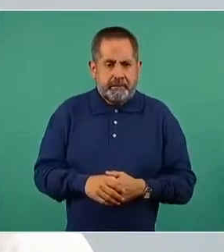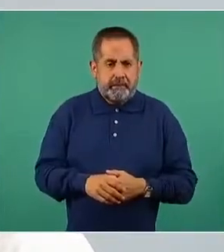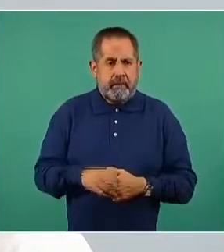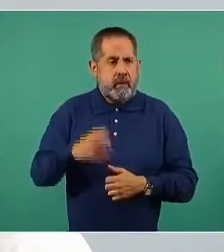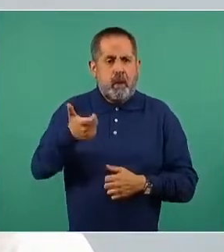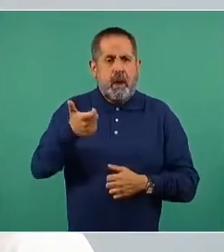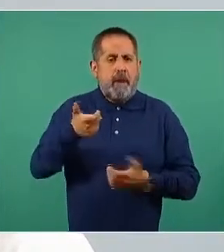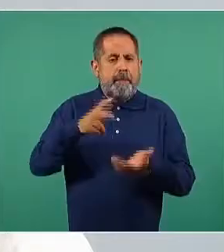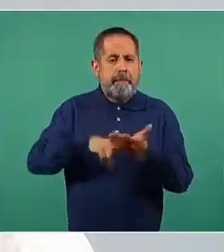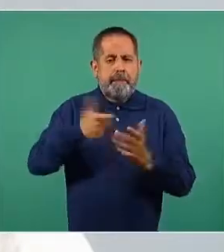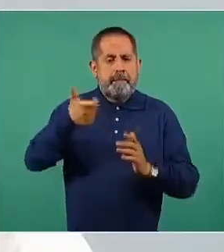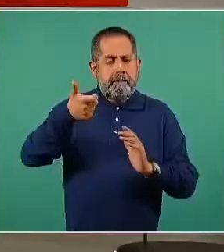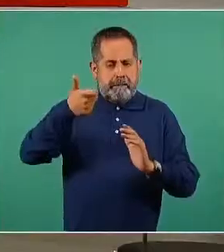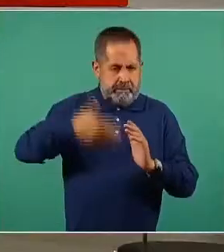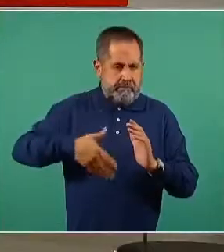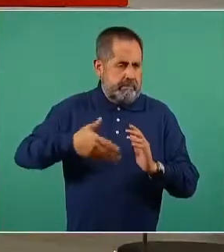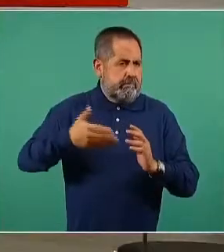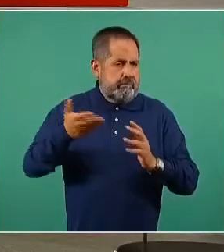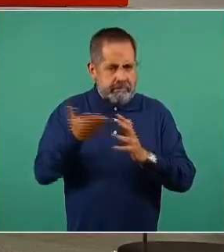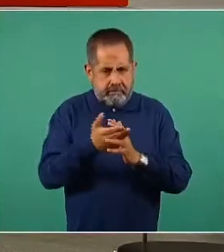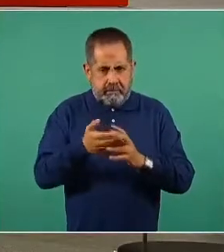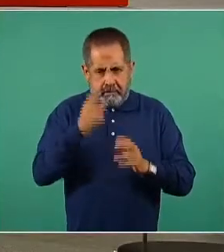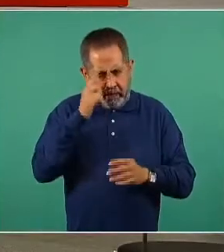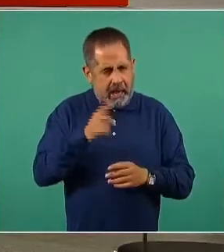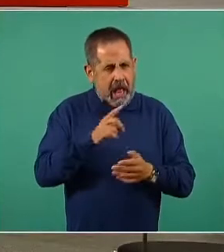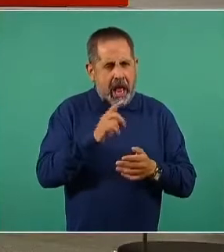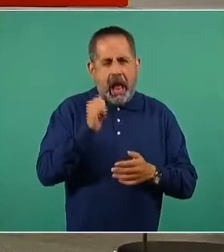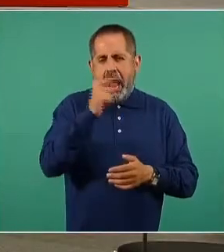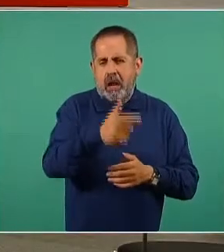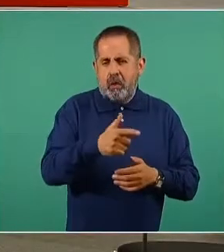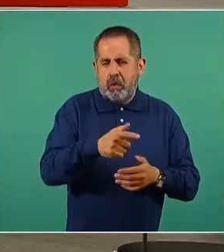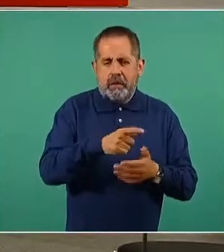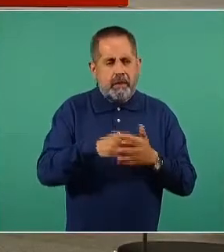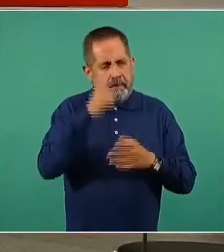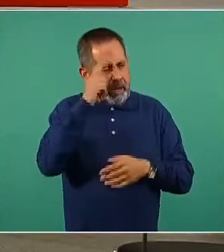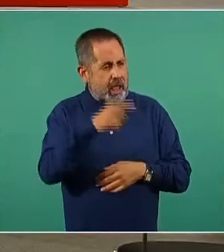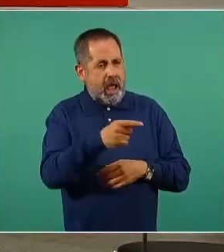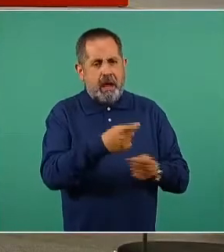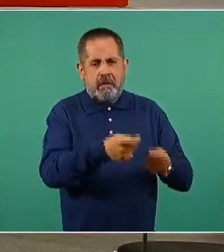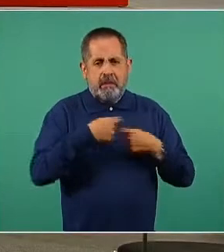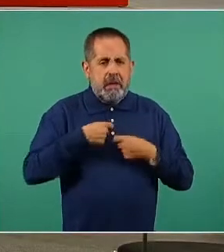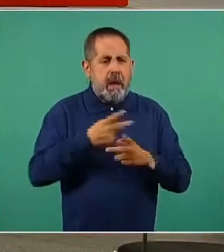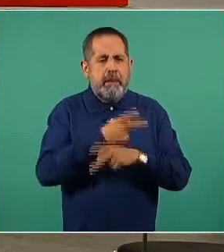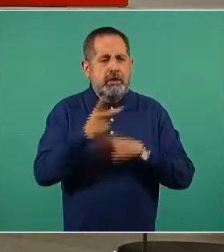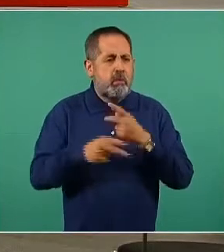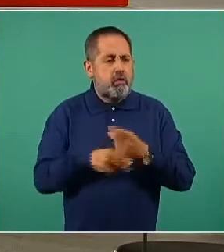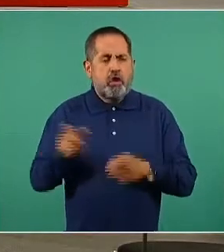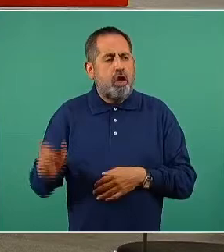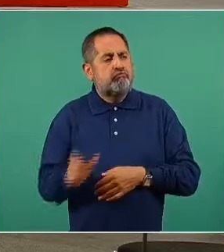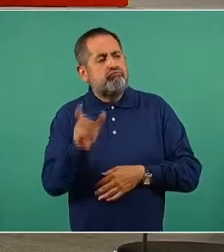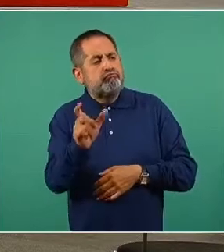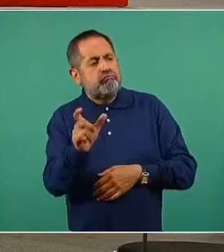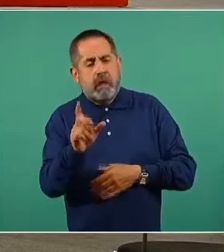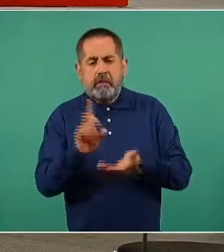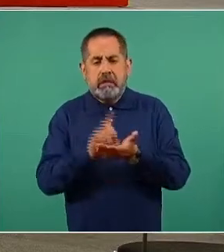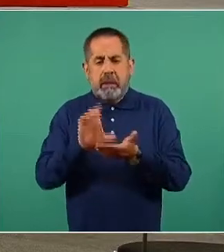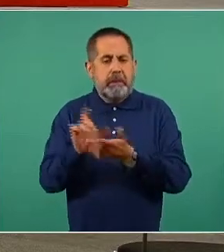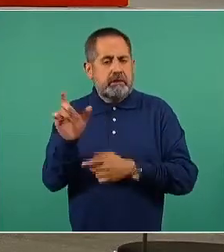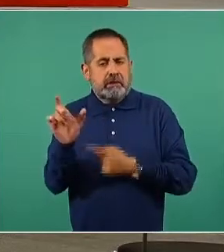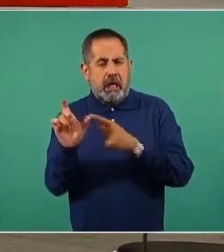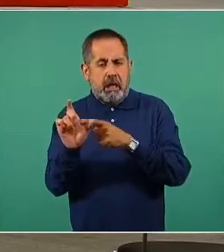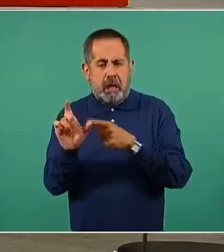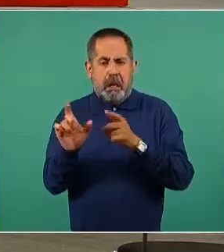precios diferentes en el pago de los derechos para recibir un pasaporte, ¿no?, que pudiera